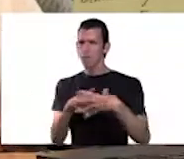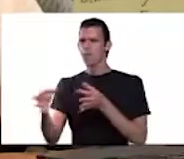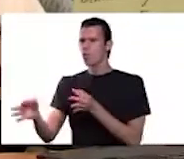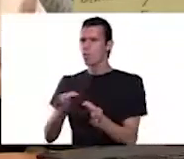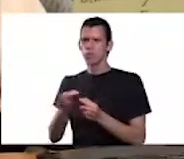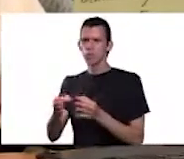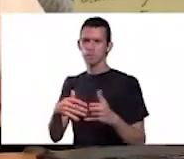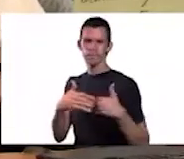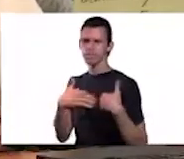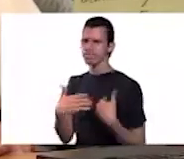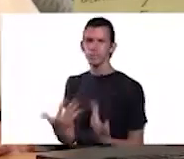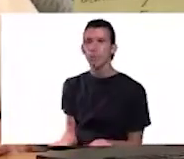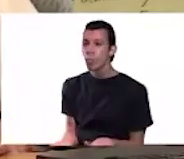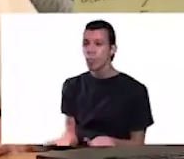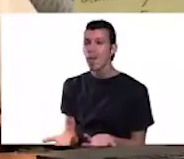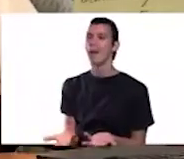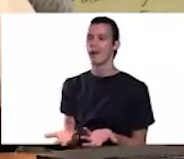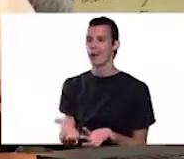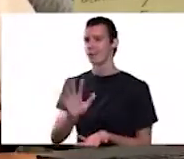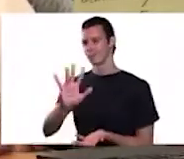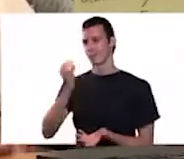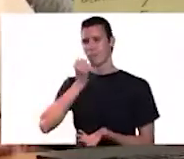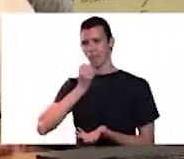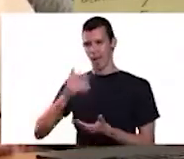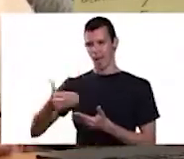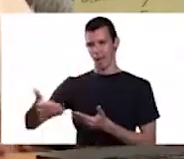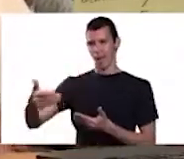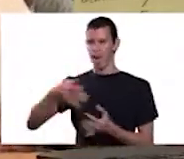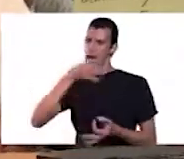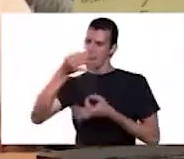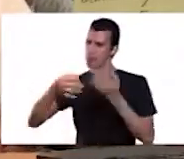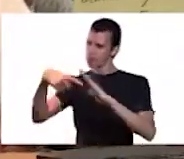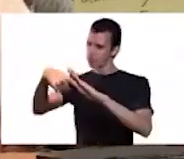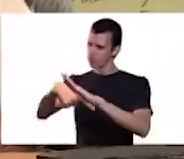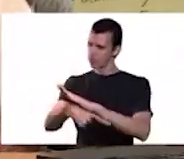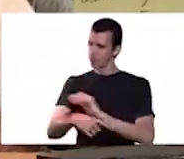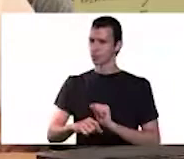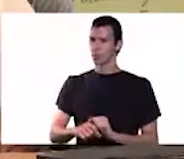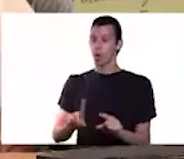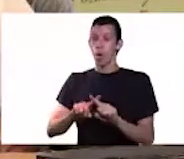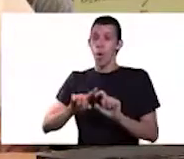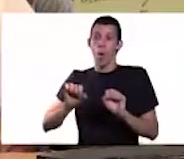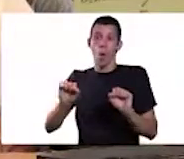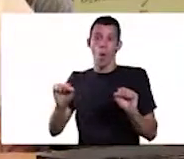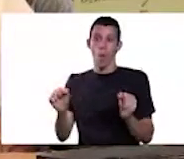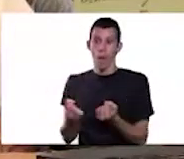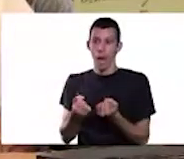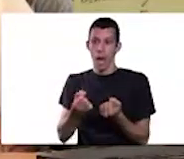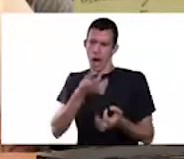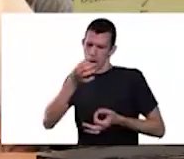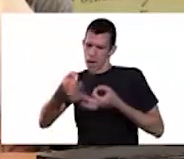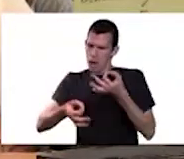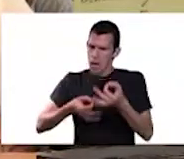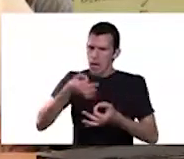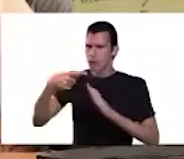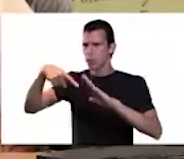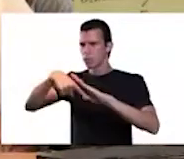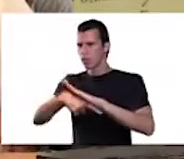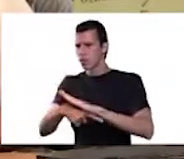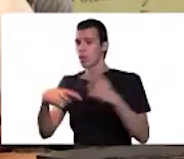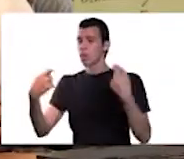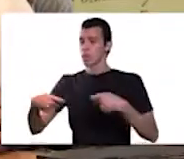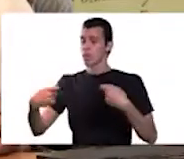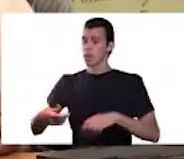leyes que vamos a estar hablando de ella unos minutos después. Pero para estudiar esas leyes,